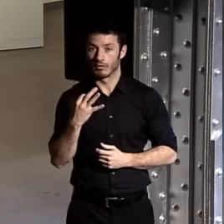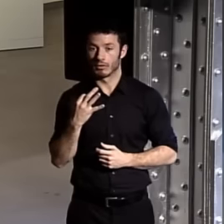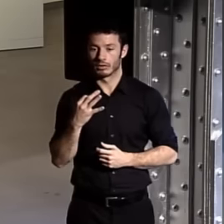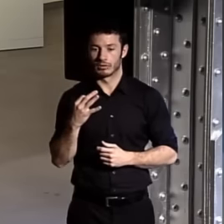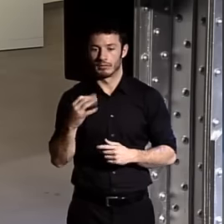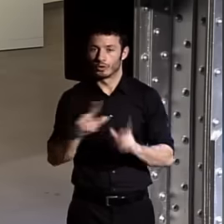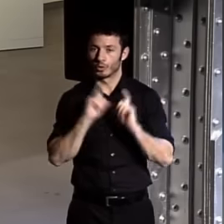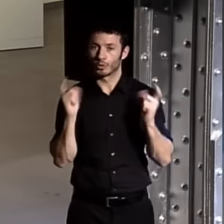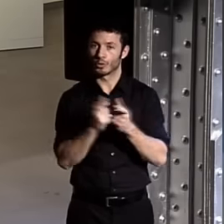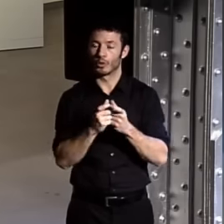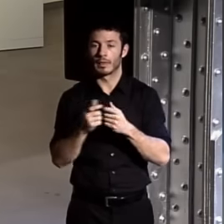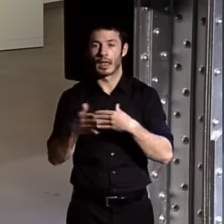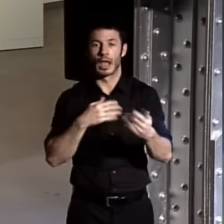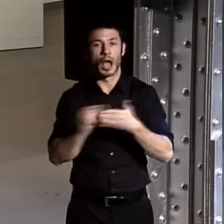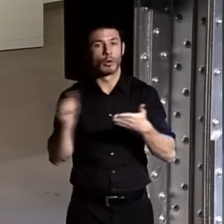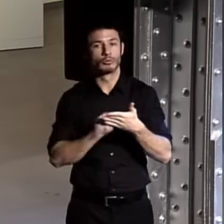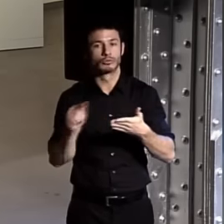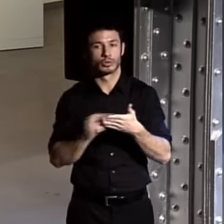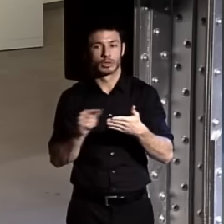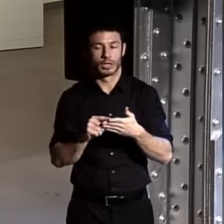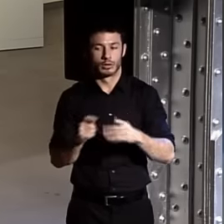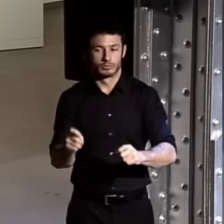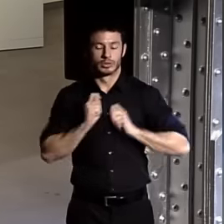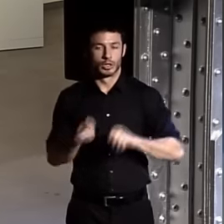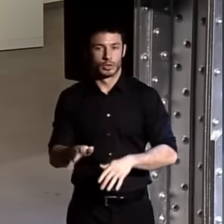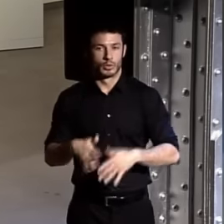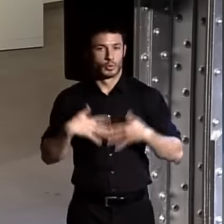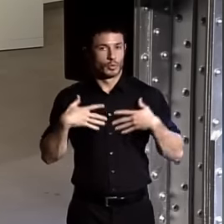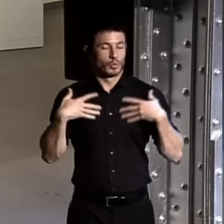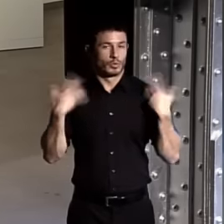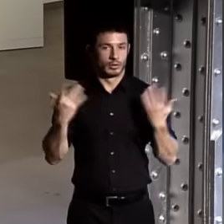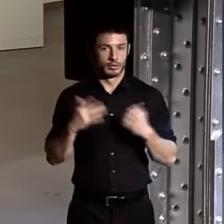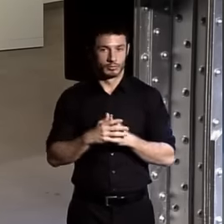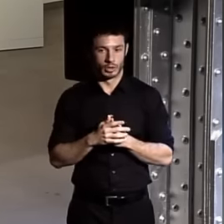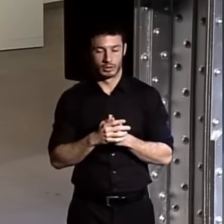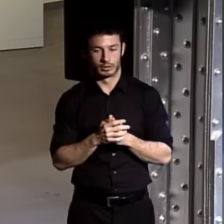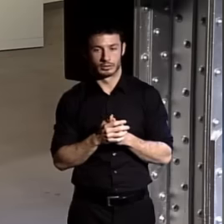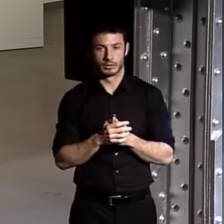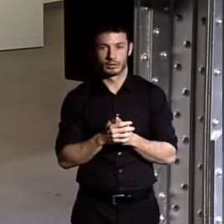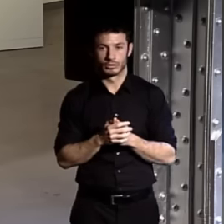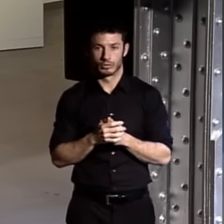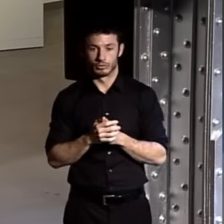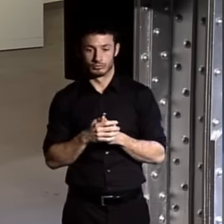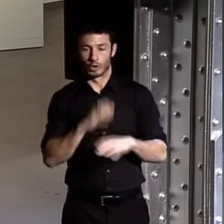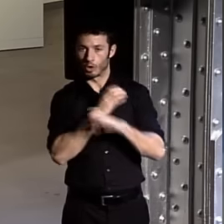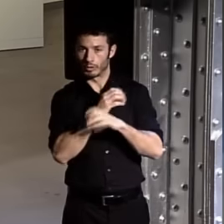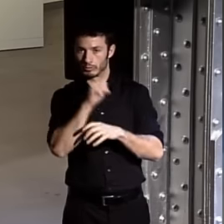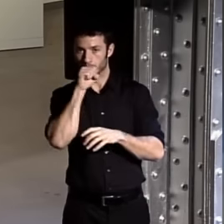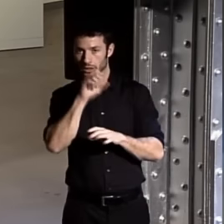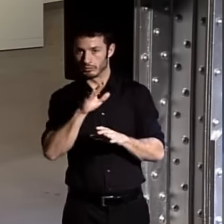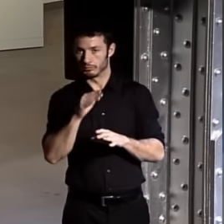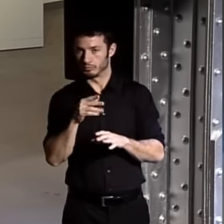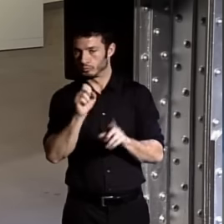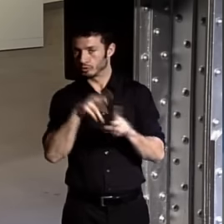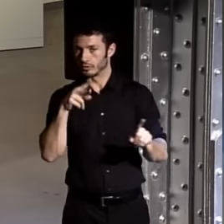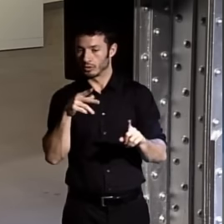reunión de autores que es eh A mí me impresiona si yo soy un ya no como comisario no hablo como como aficionado a los cómics yo desde